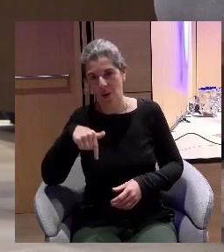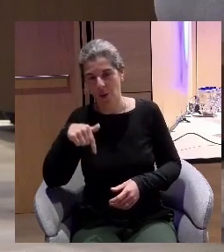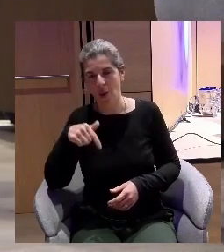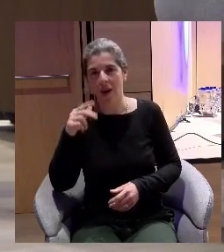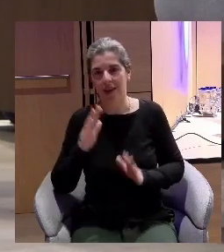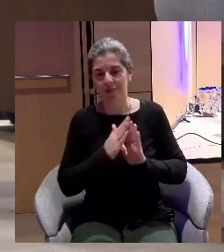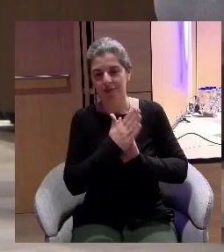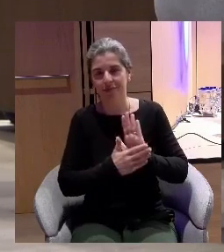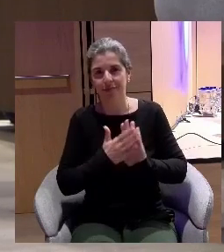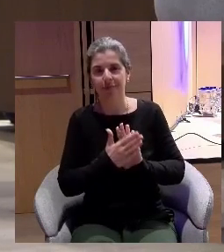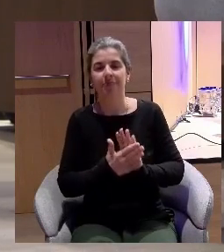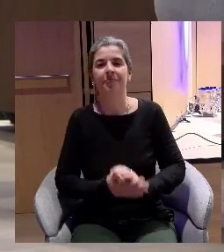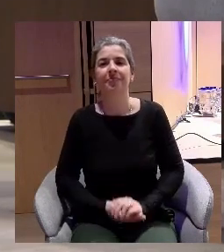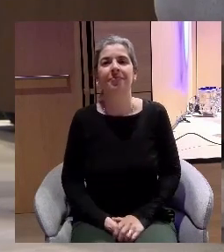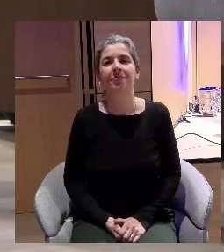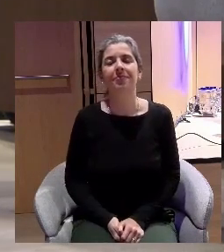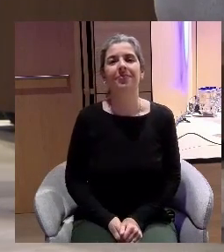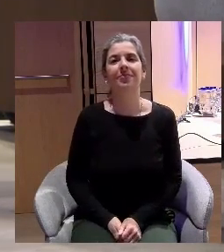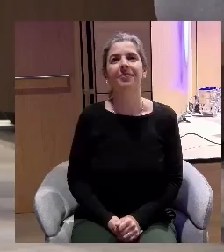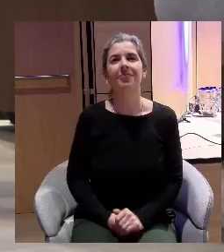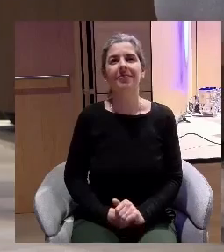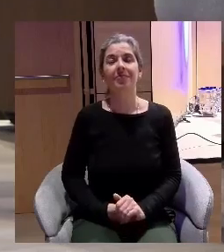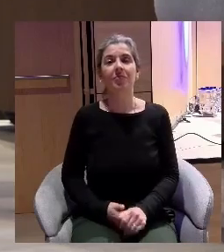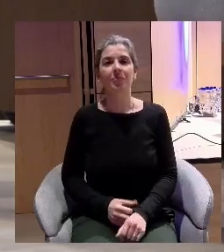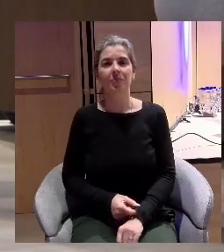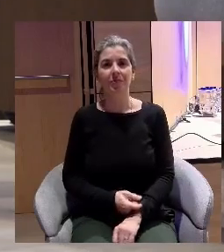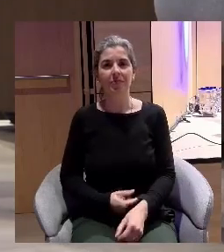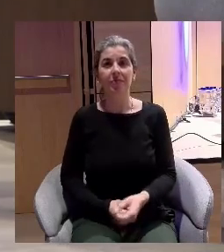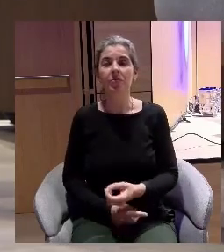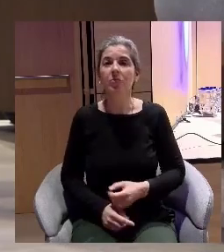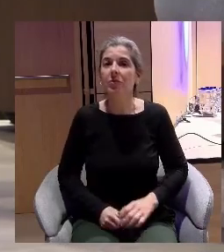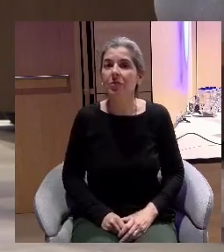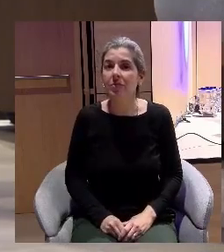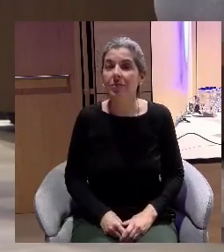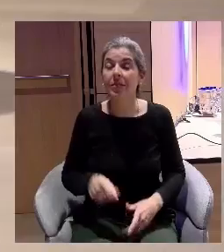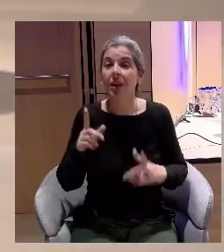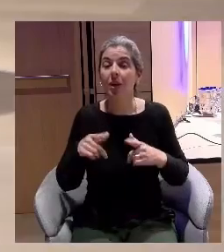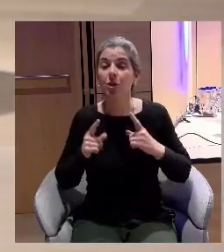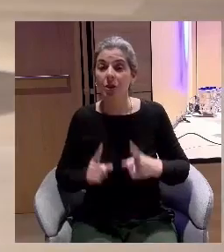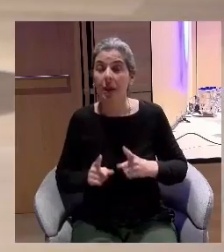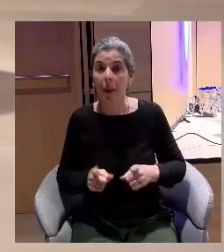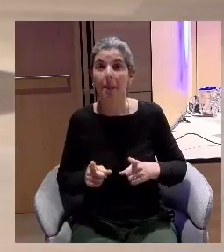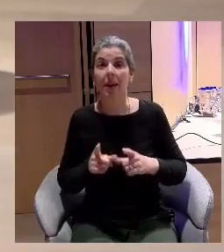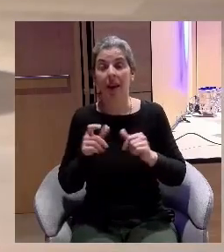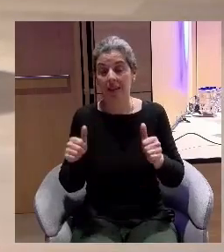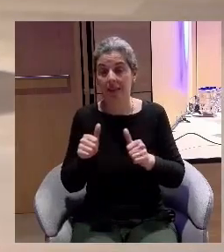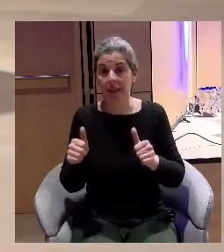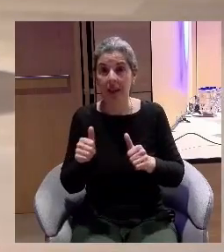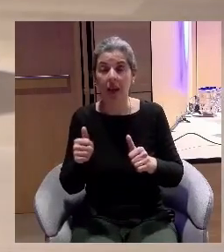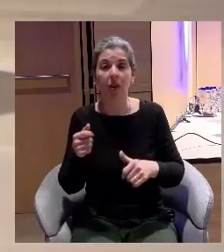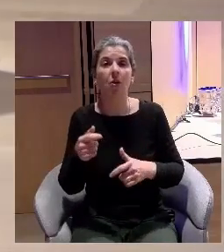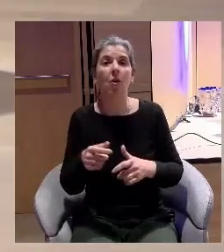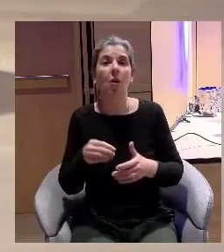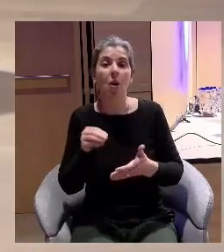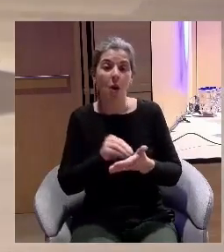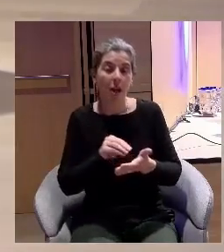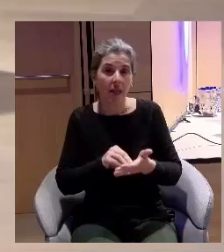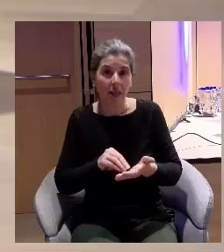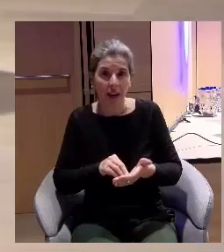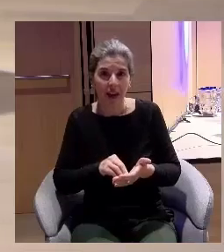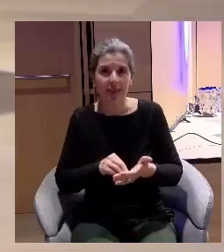Hola, ahora sí. Yo también tenía una presentación, si podemos compartirla. Buenos días, les damos la bienvenida. Me siento un poco